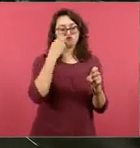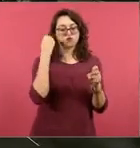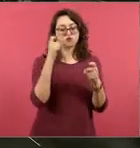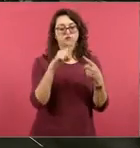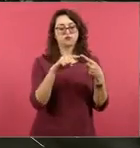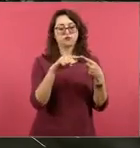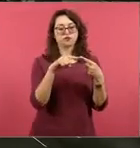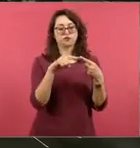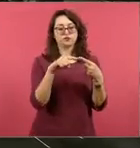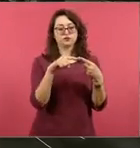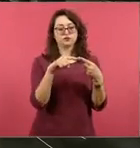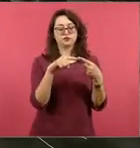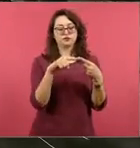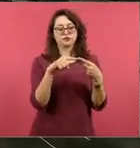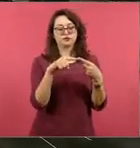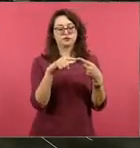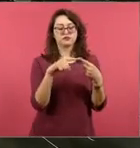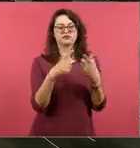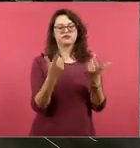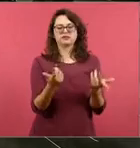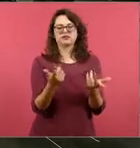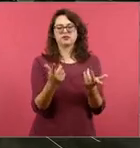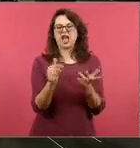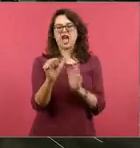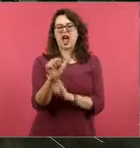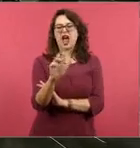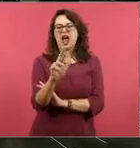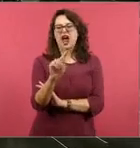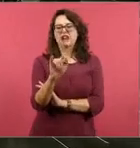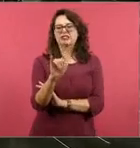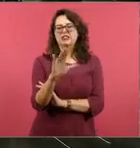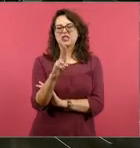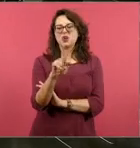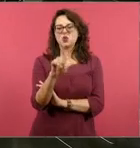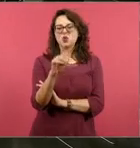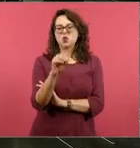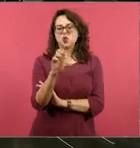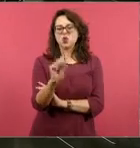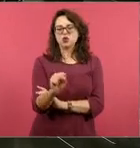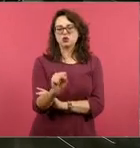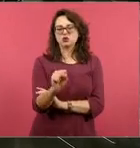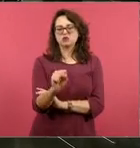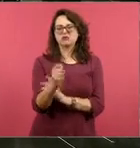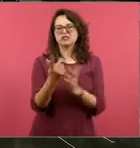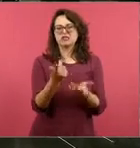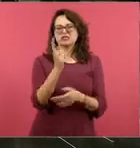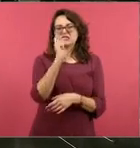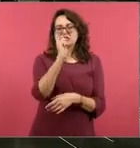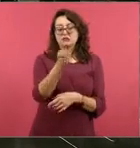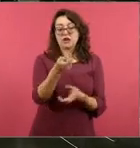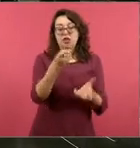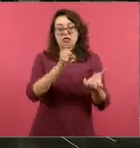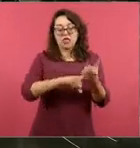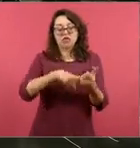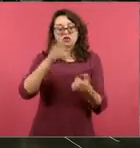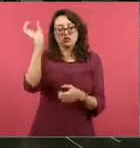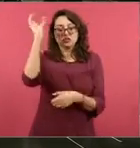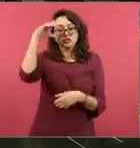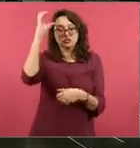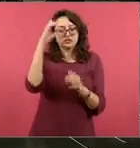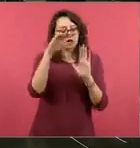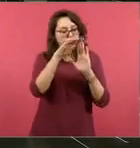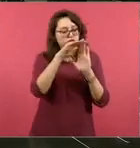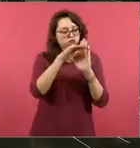referencia, podemos entender que un artículo académico son conocimientos disciplinares y conocimientos científicos que